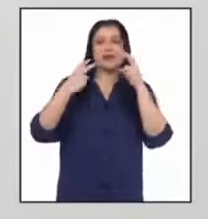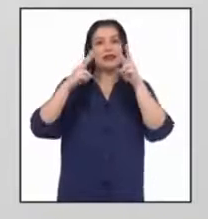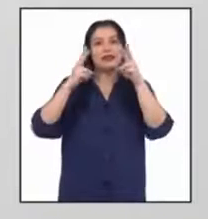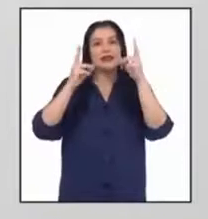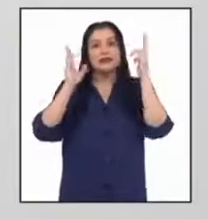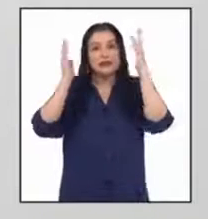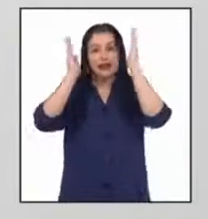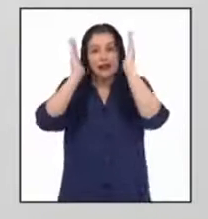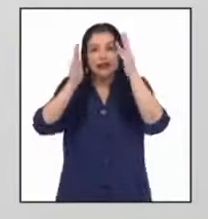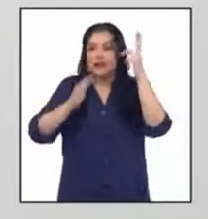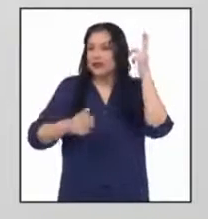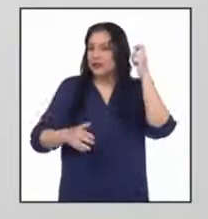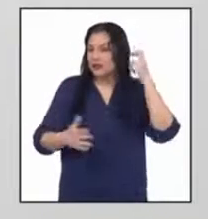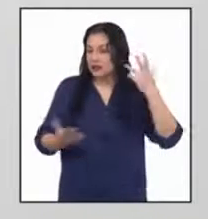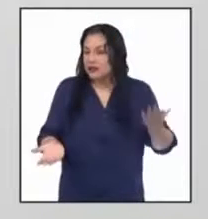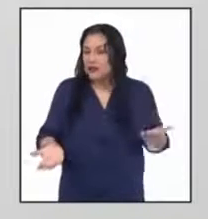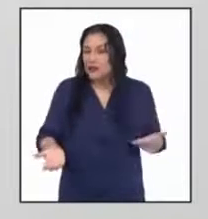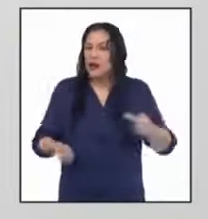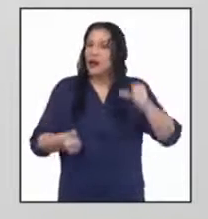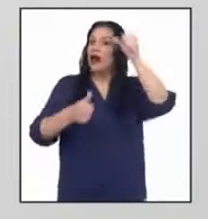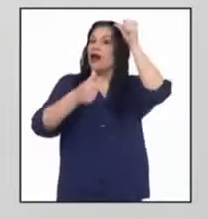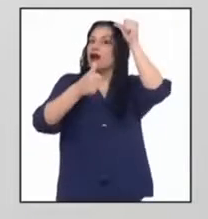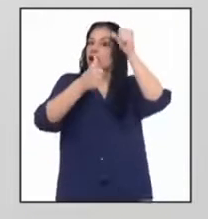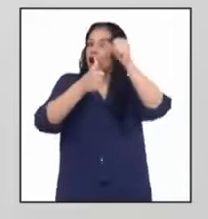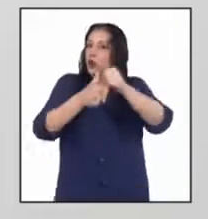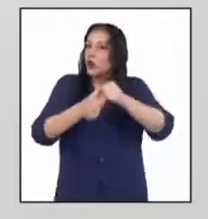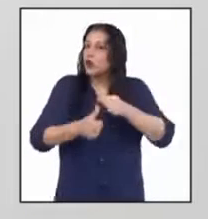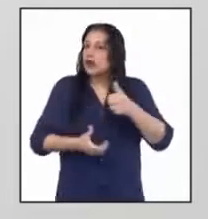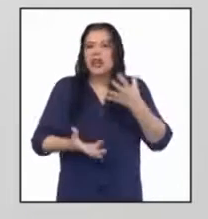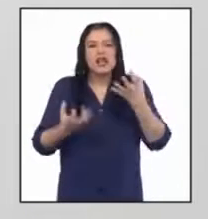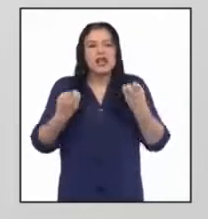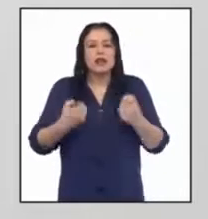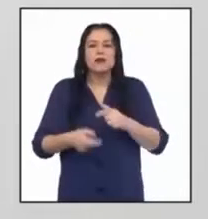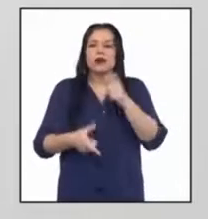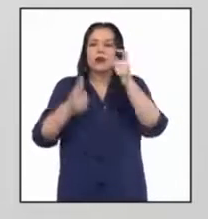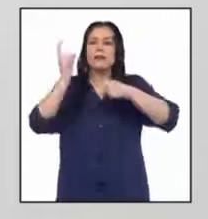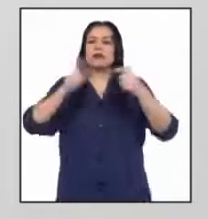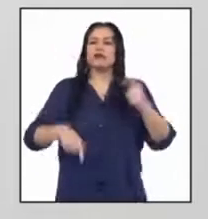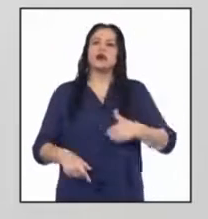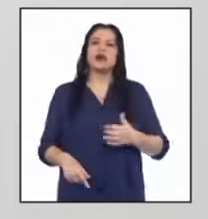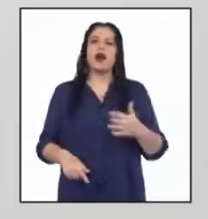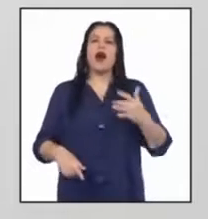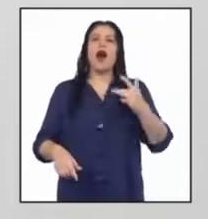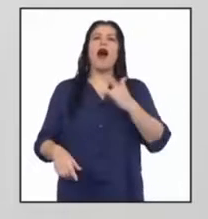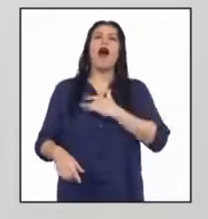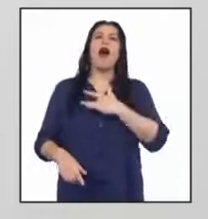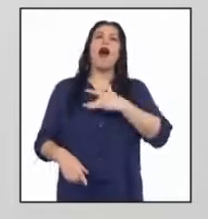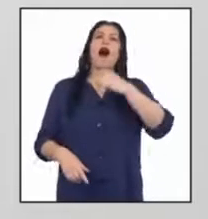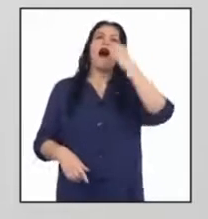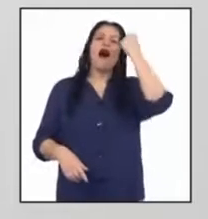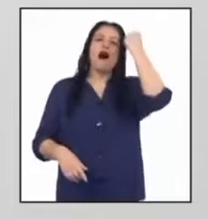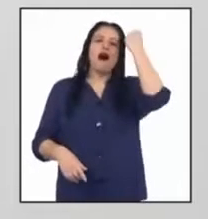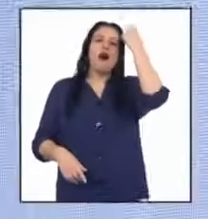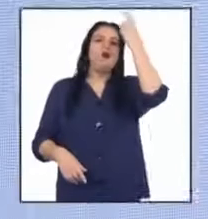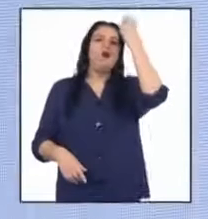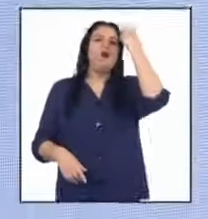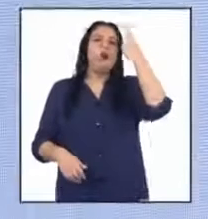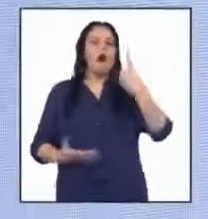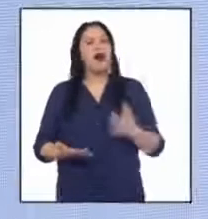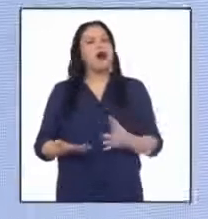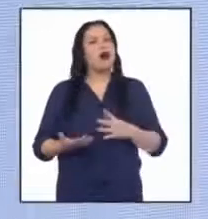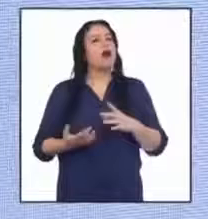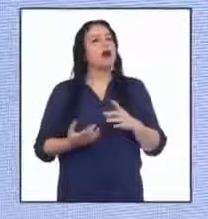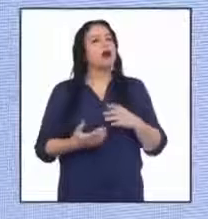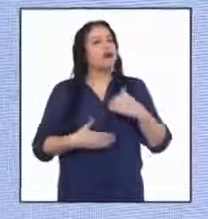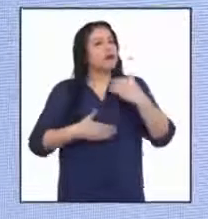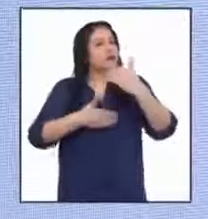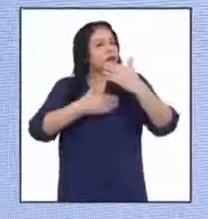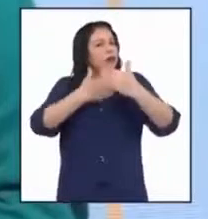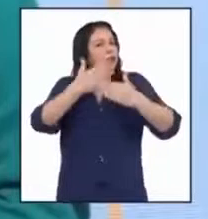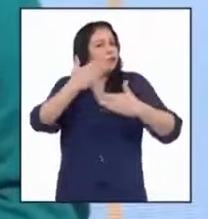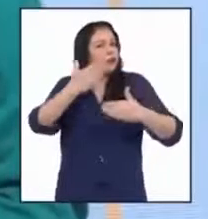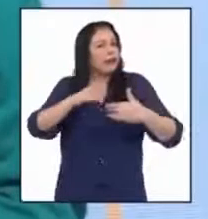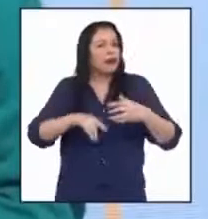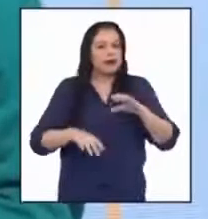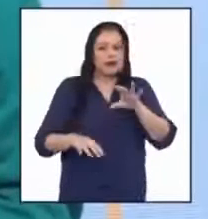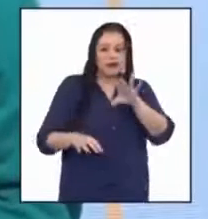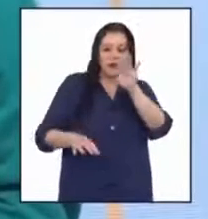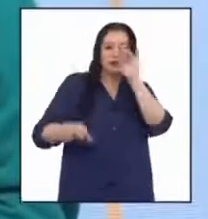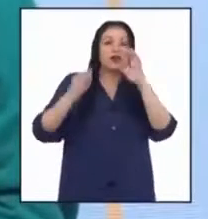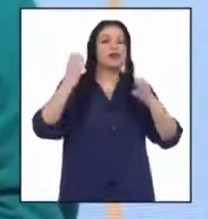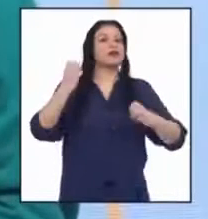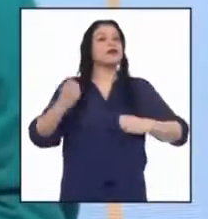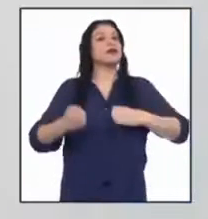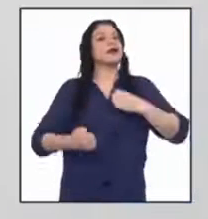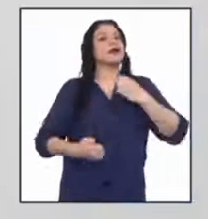personas. Recuerden que buscamos sensibilizar a la audiencia a través del desarrollo y reconocimiento de